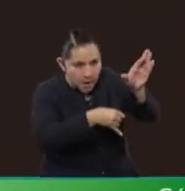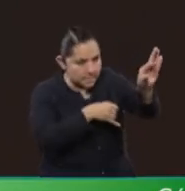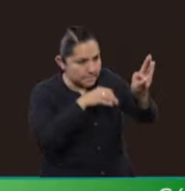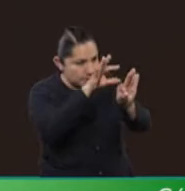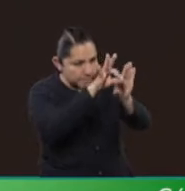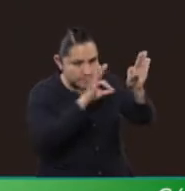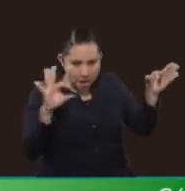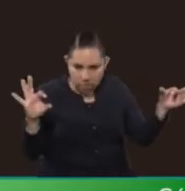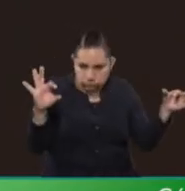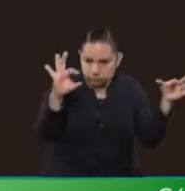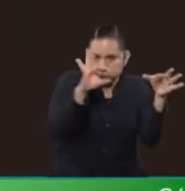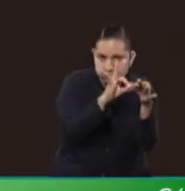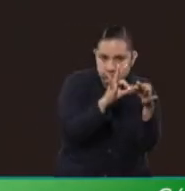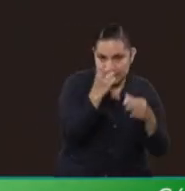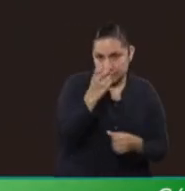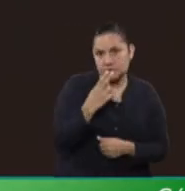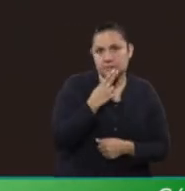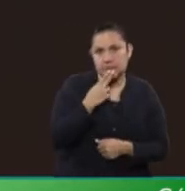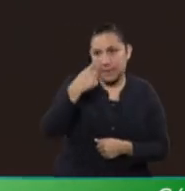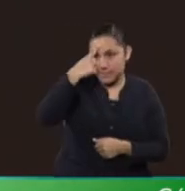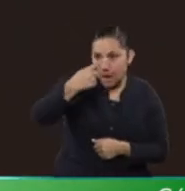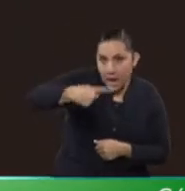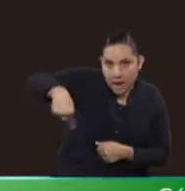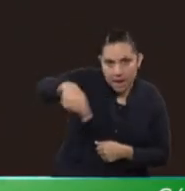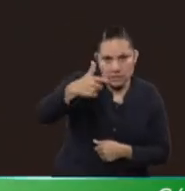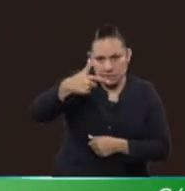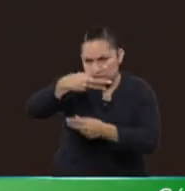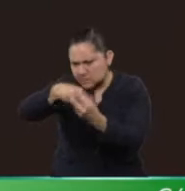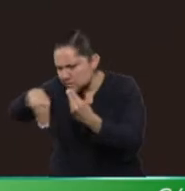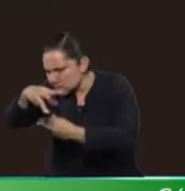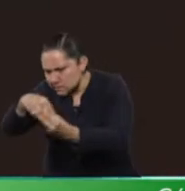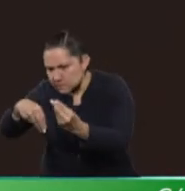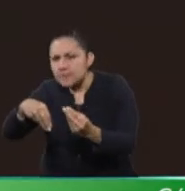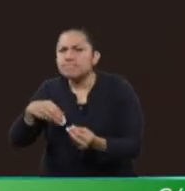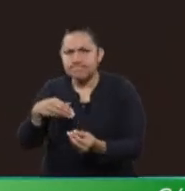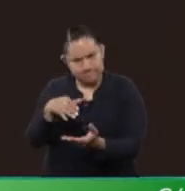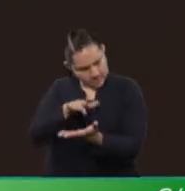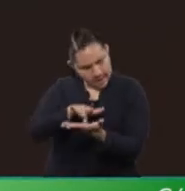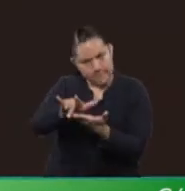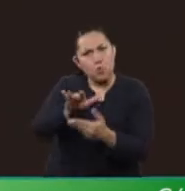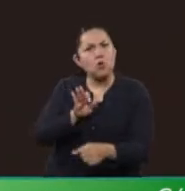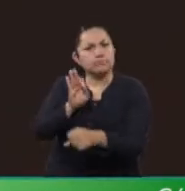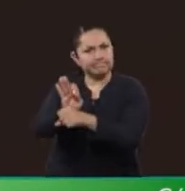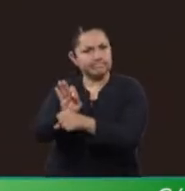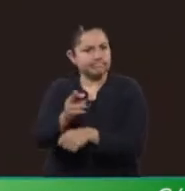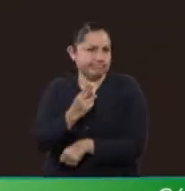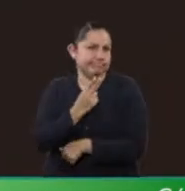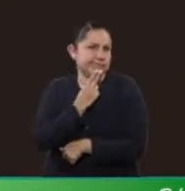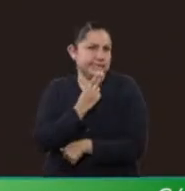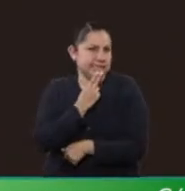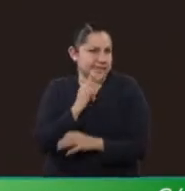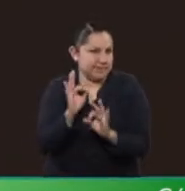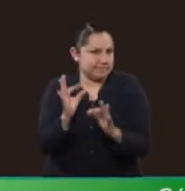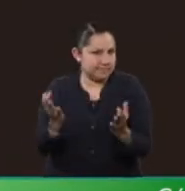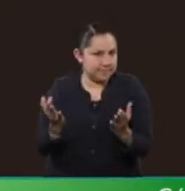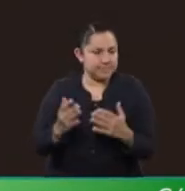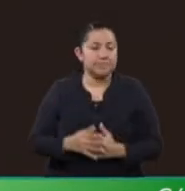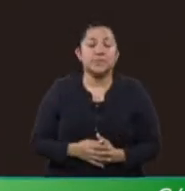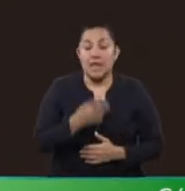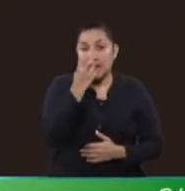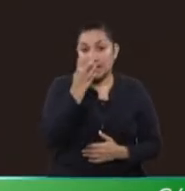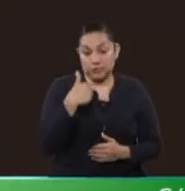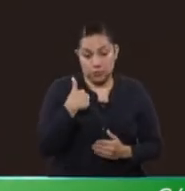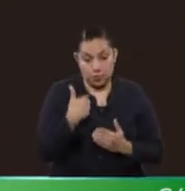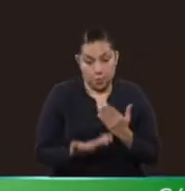apoyar a los que menos tienen Así que hoy Les presento esta reserva repito hincapié en el tema de